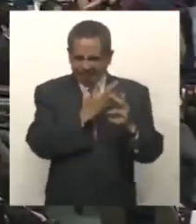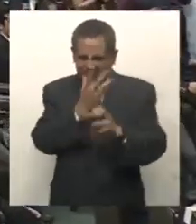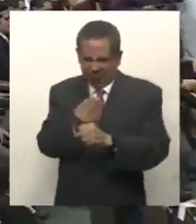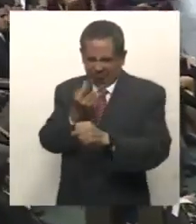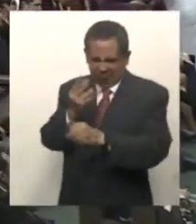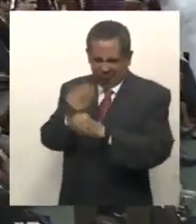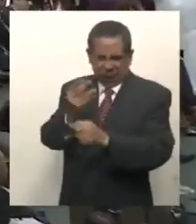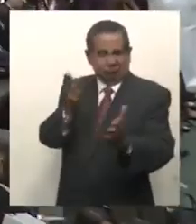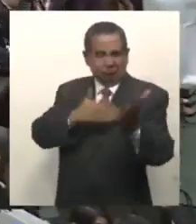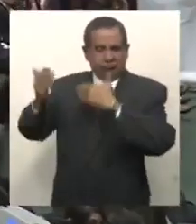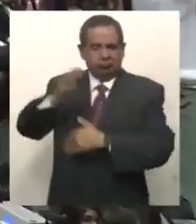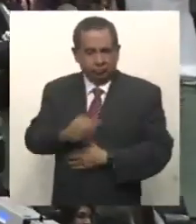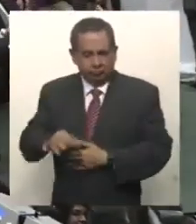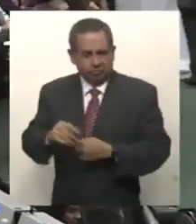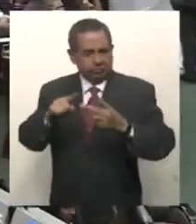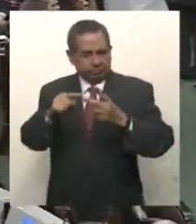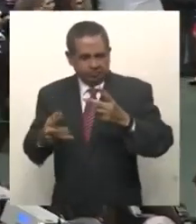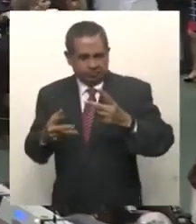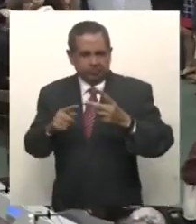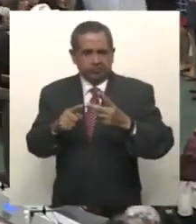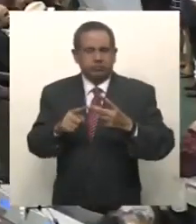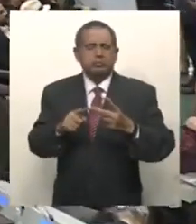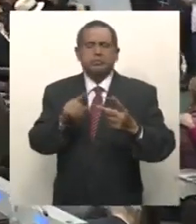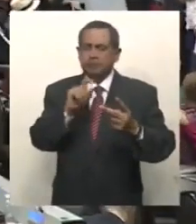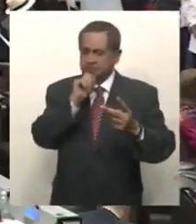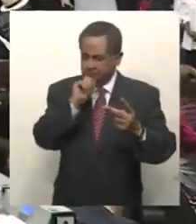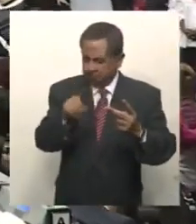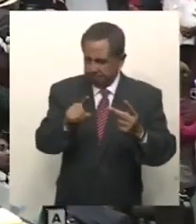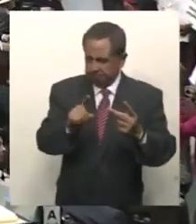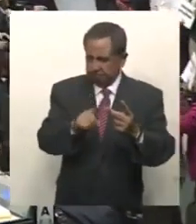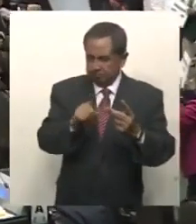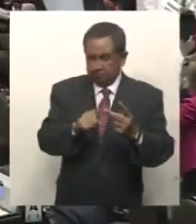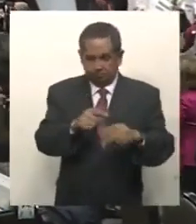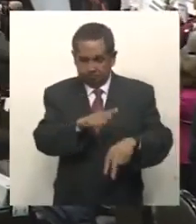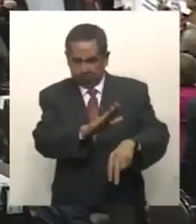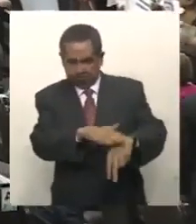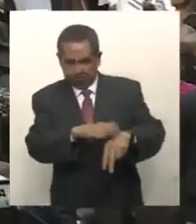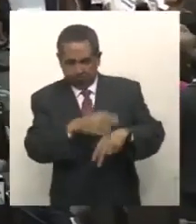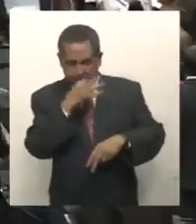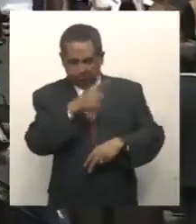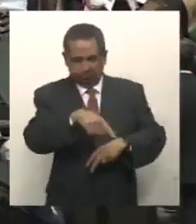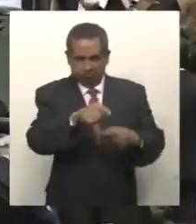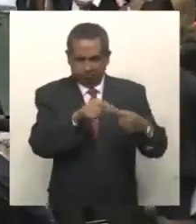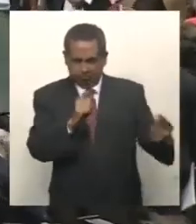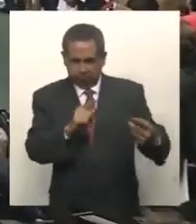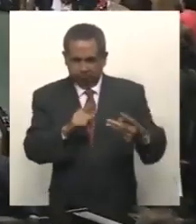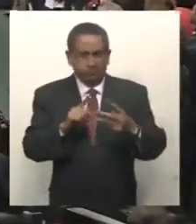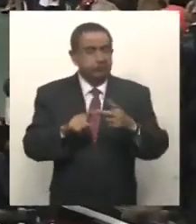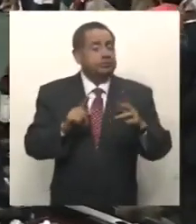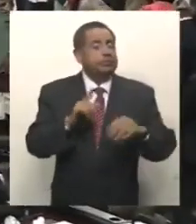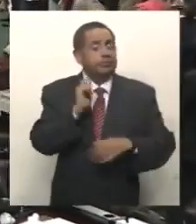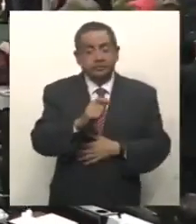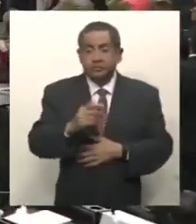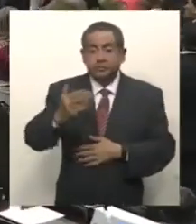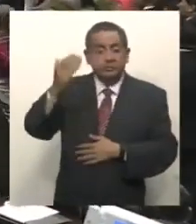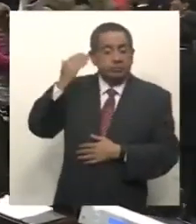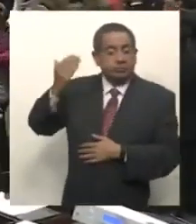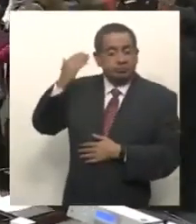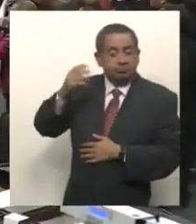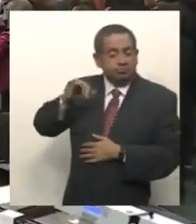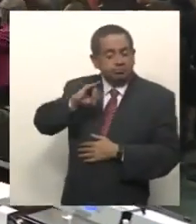solo estas acciones debería de interesarles a los opositores. Nunca en la